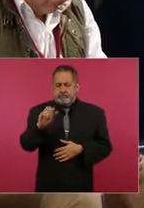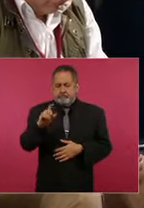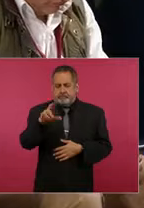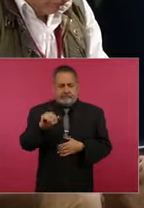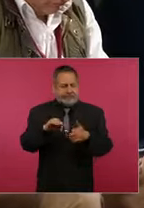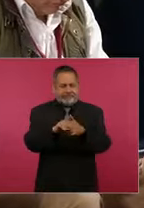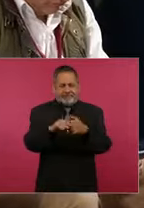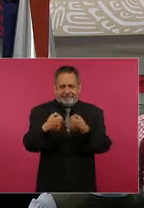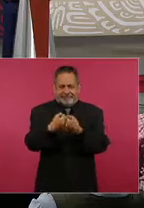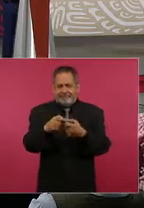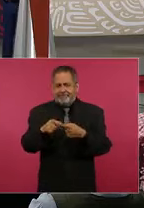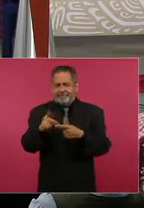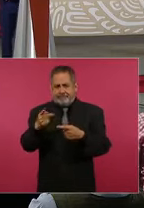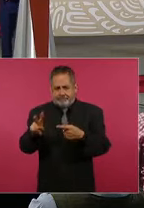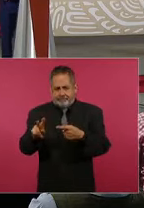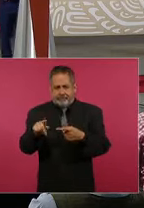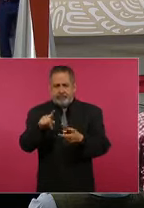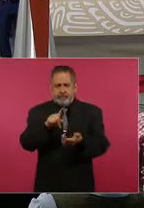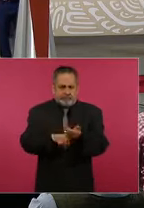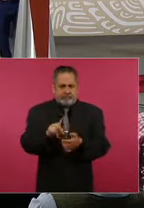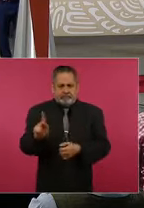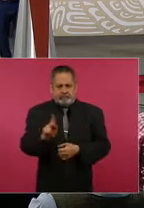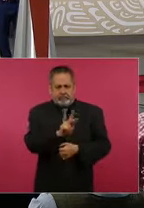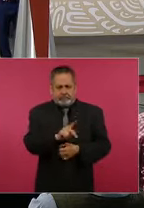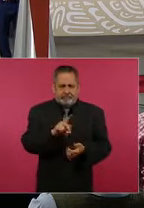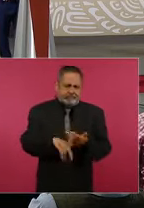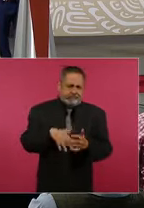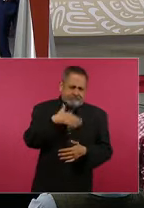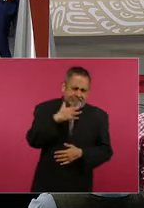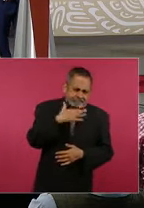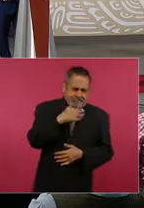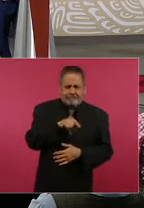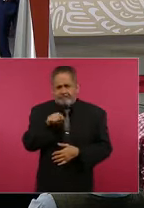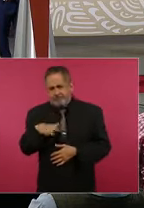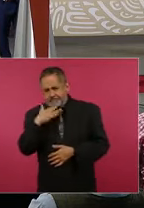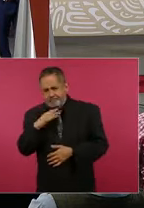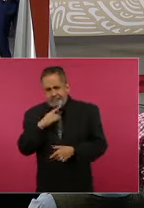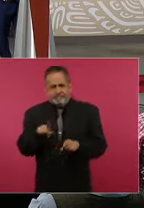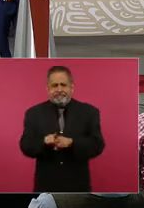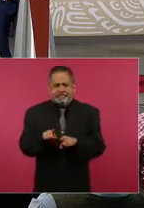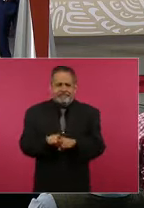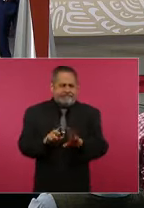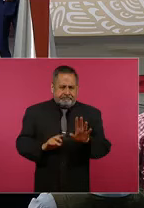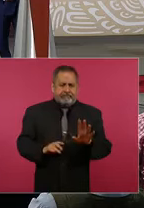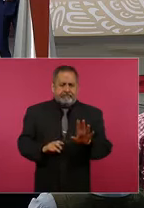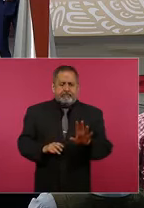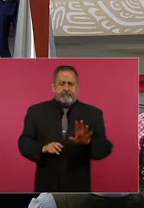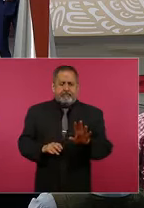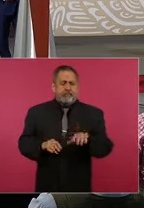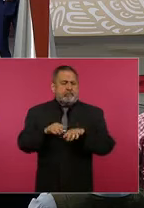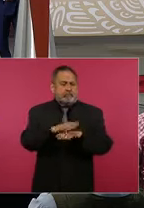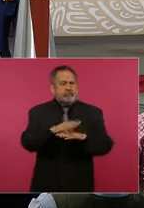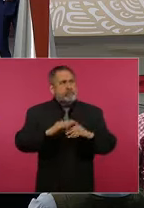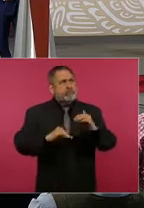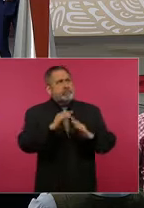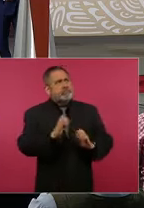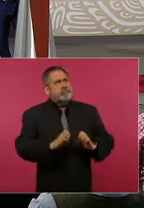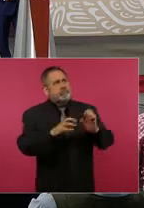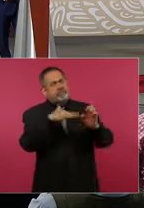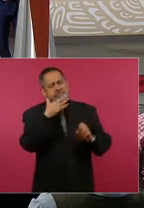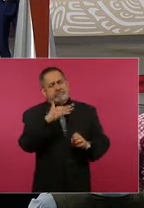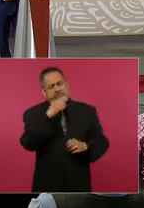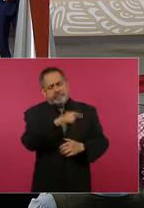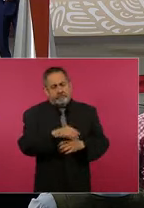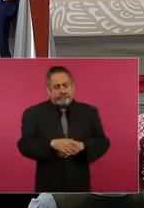Puerto Vallarta, asuntos muy similares de corrupción que tienen que ver con la cuestión inmobiliaria. Hay